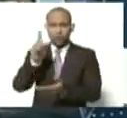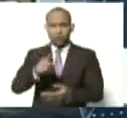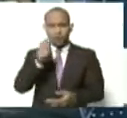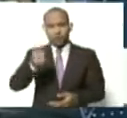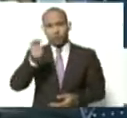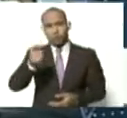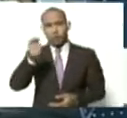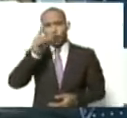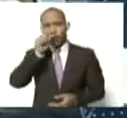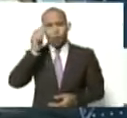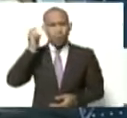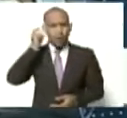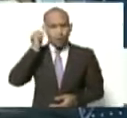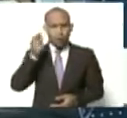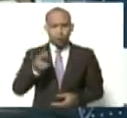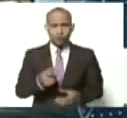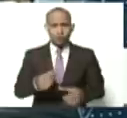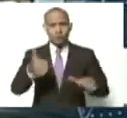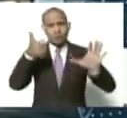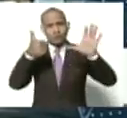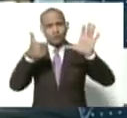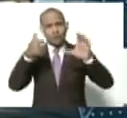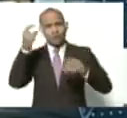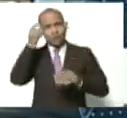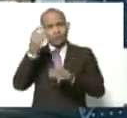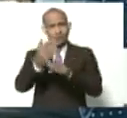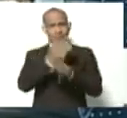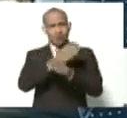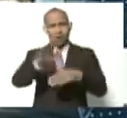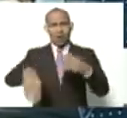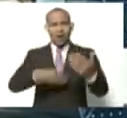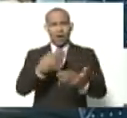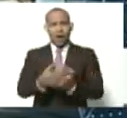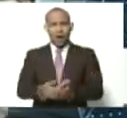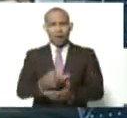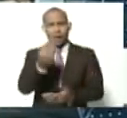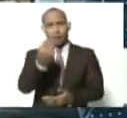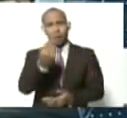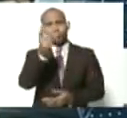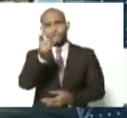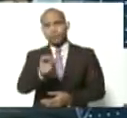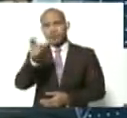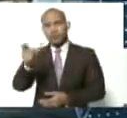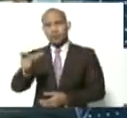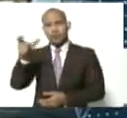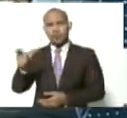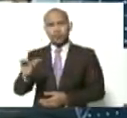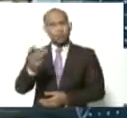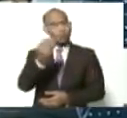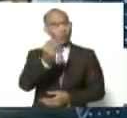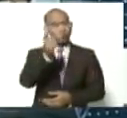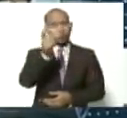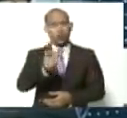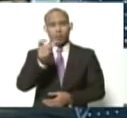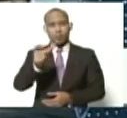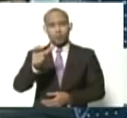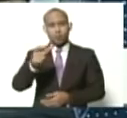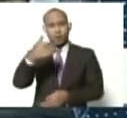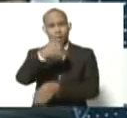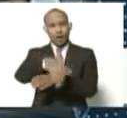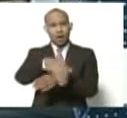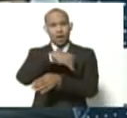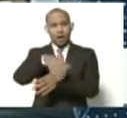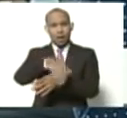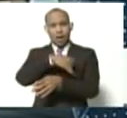diputadas y diputados electos el 6 de diciembre, hasta el asesinato de decenas de personas, me atrevo a decir centenas de personas, que estuvieran